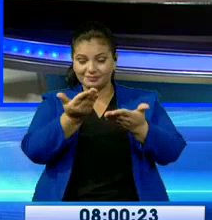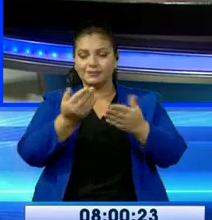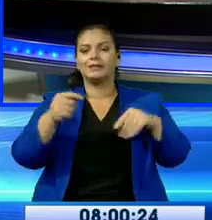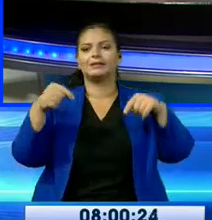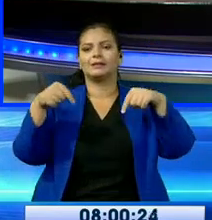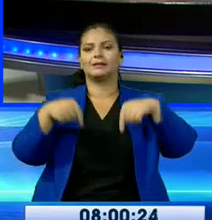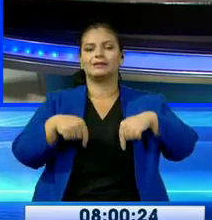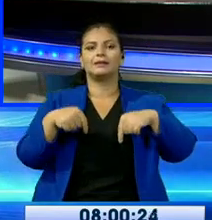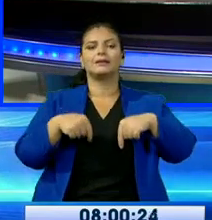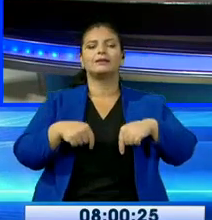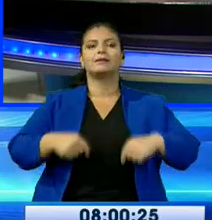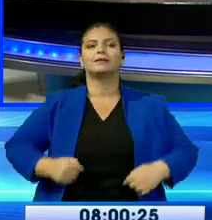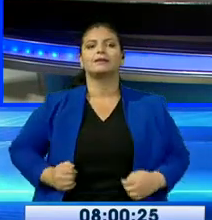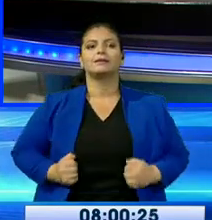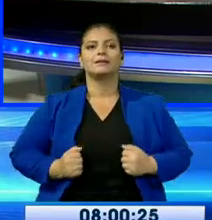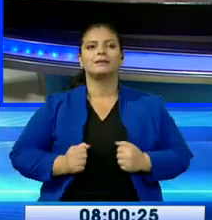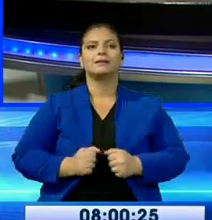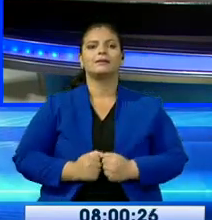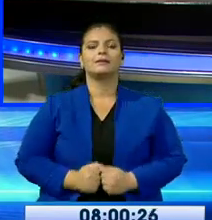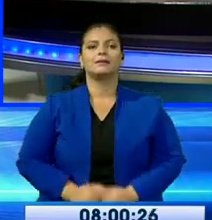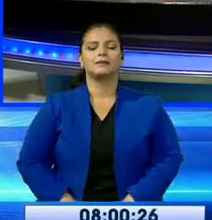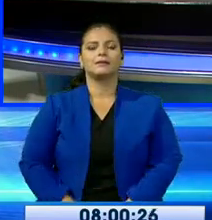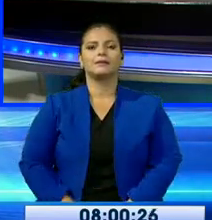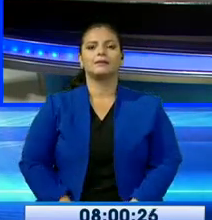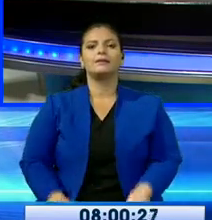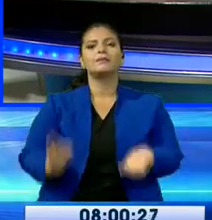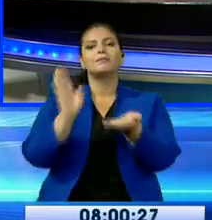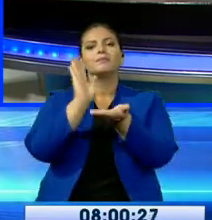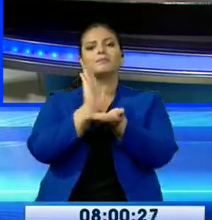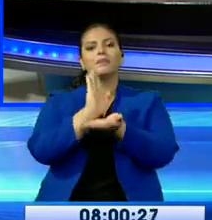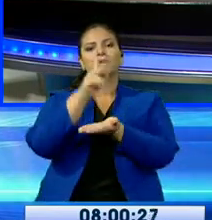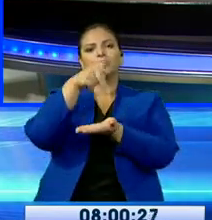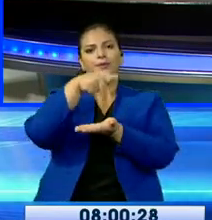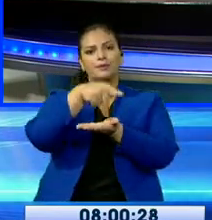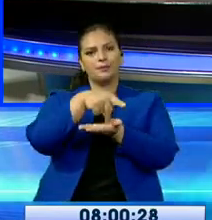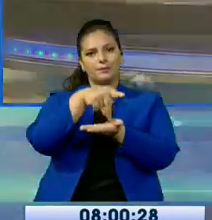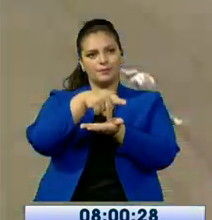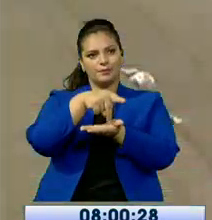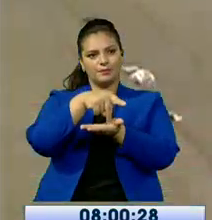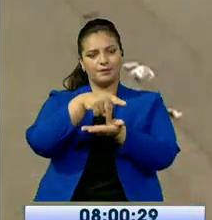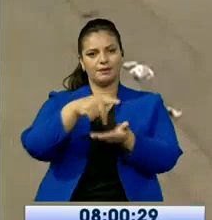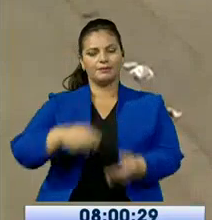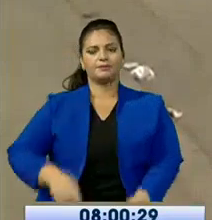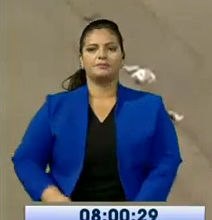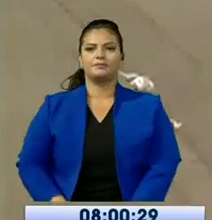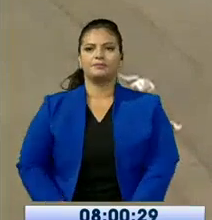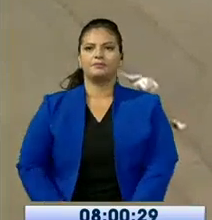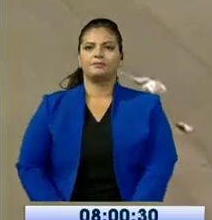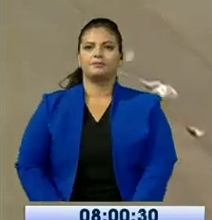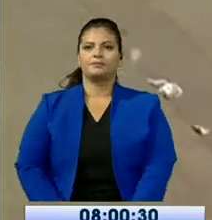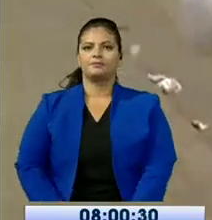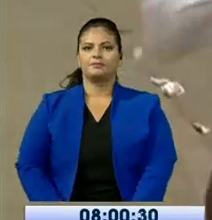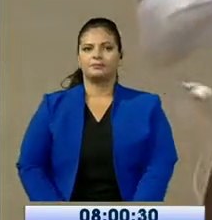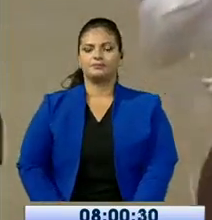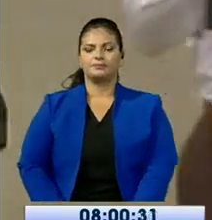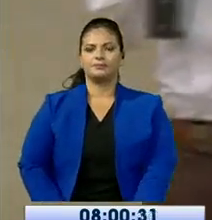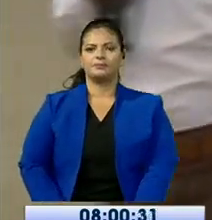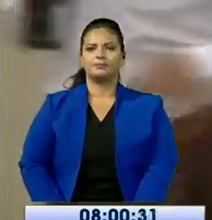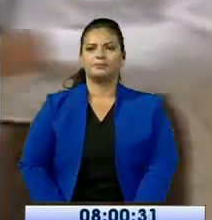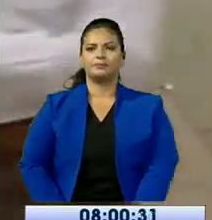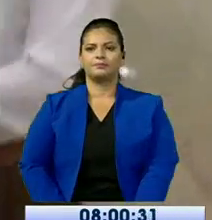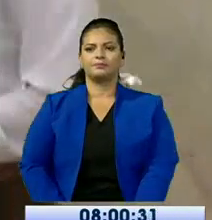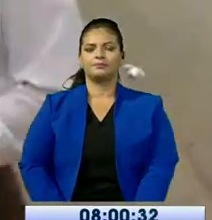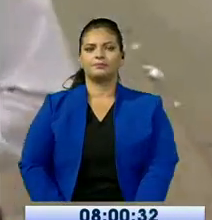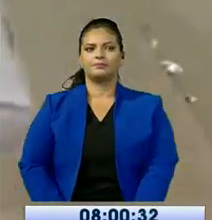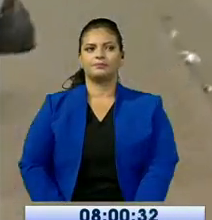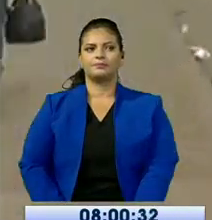de hoy. Nosotros, recorriendo los caminos de nuestra querida ciudad de Guayaquil, hemos arribado hasta el sector conocido como